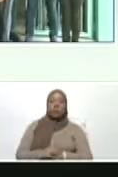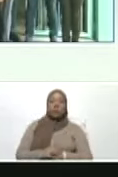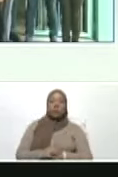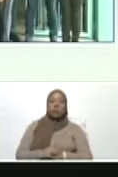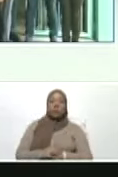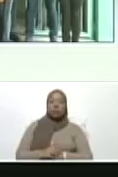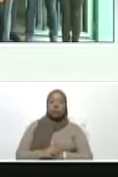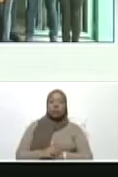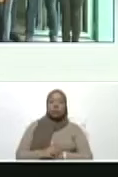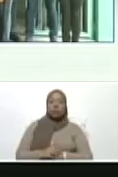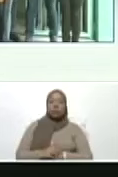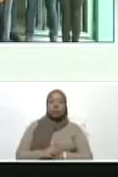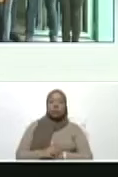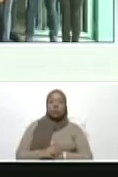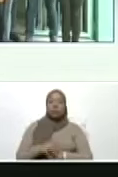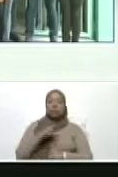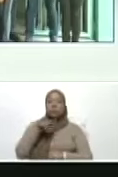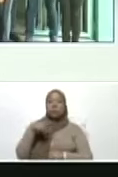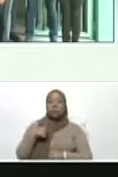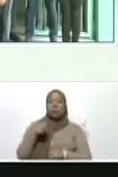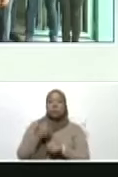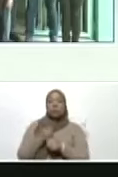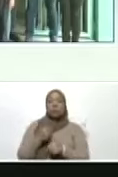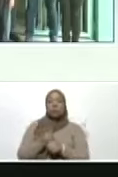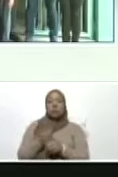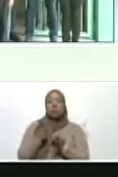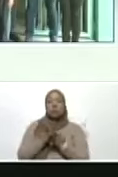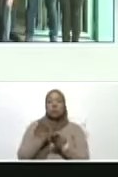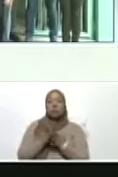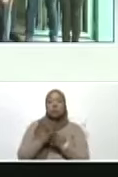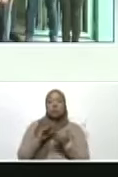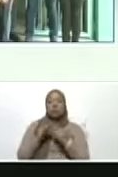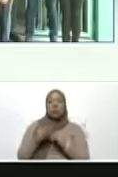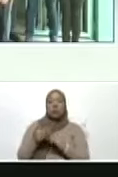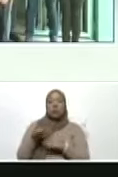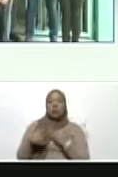Cada liceo, Yelitze, cada escuela un conuco,